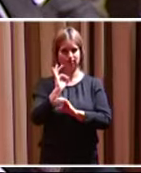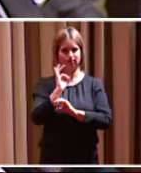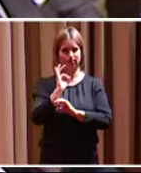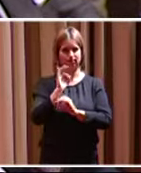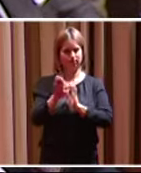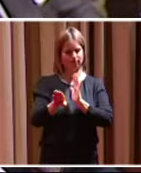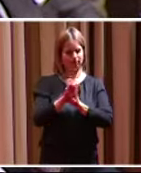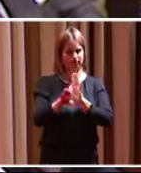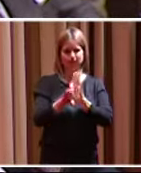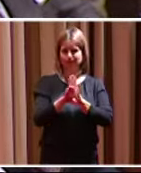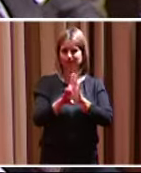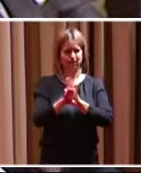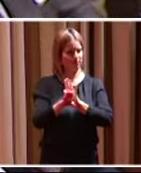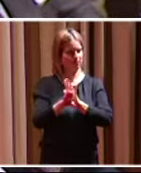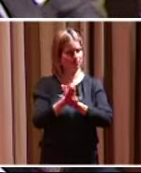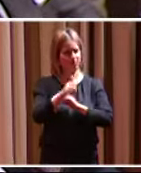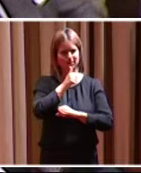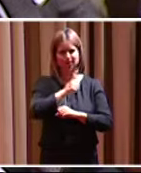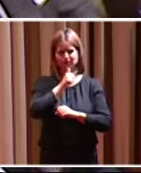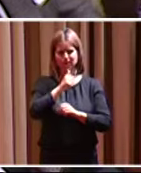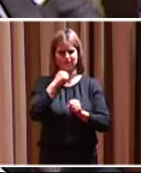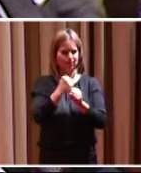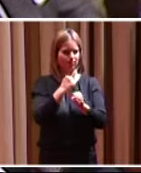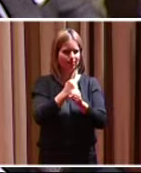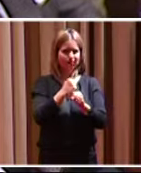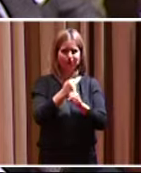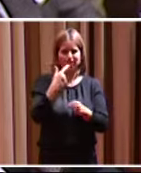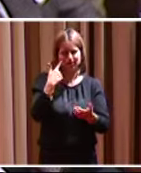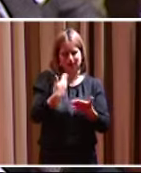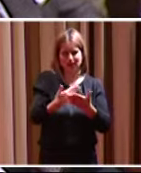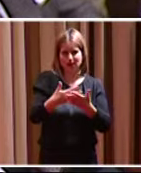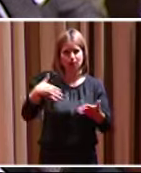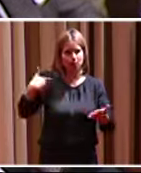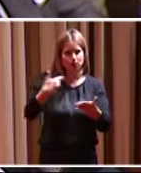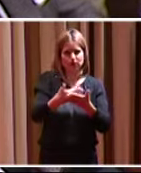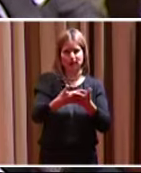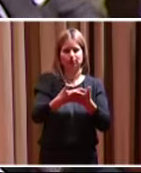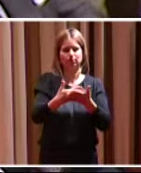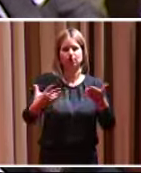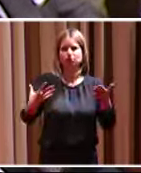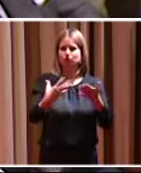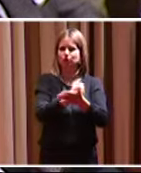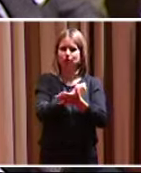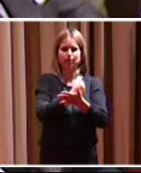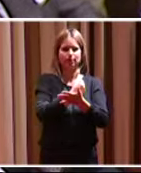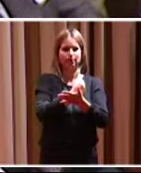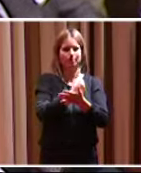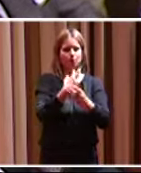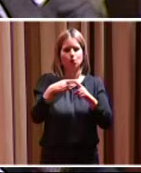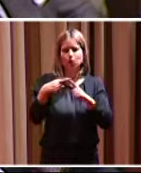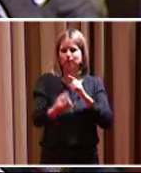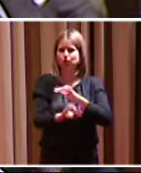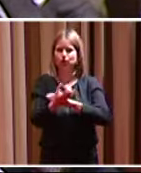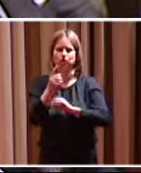resistencia cotidiana que venís demostrando, que demostráis ante todas las